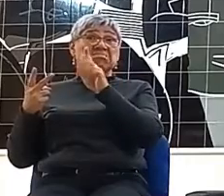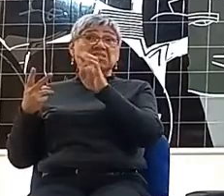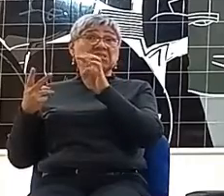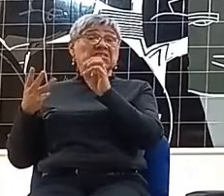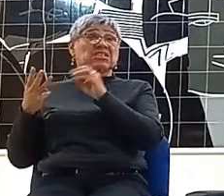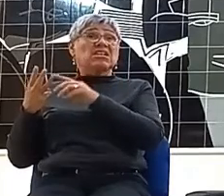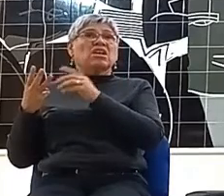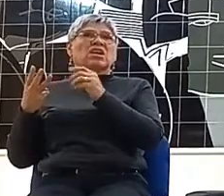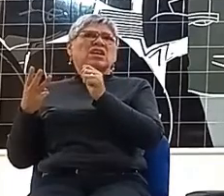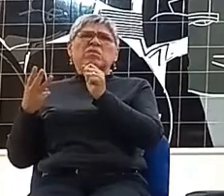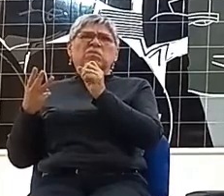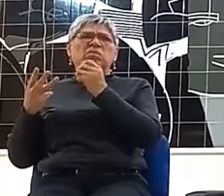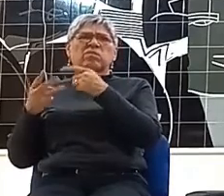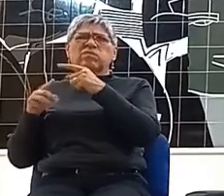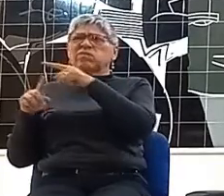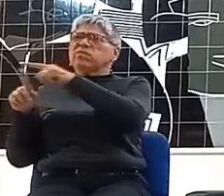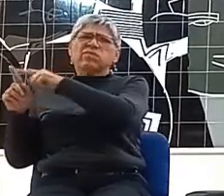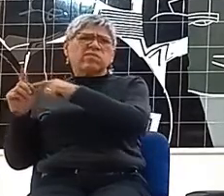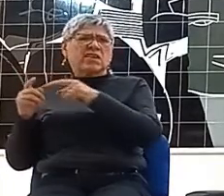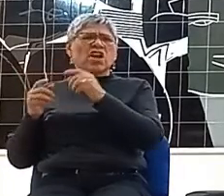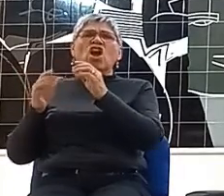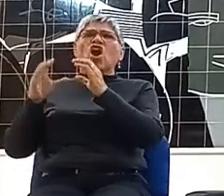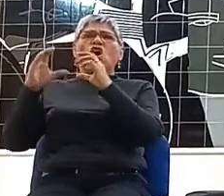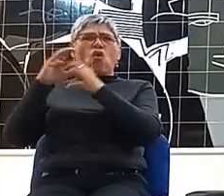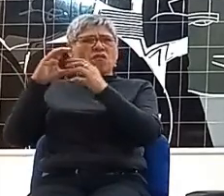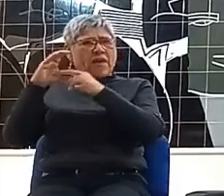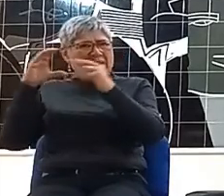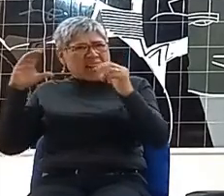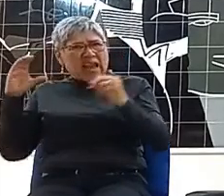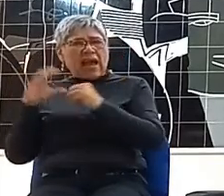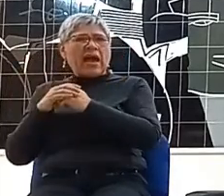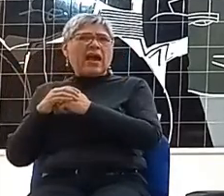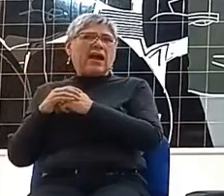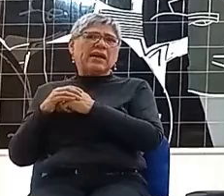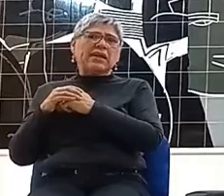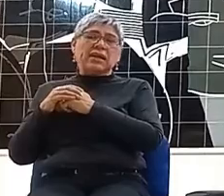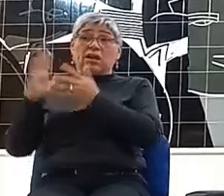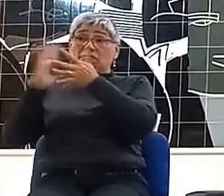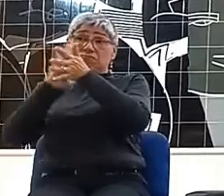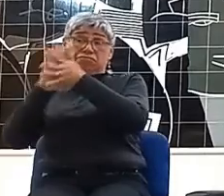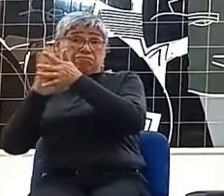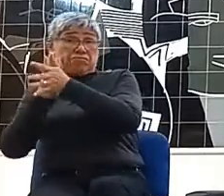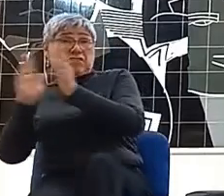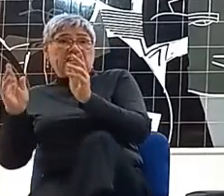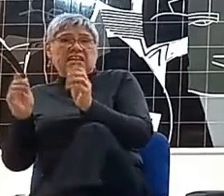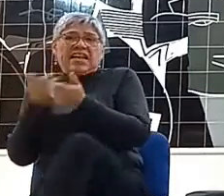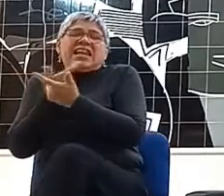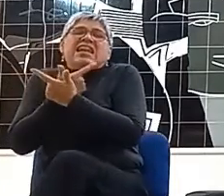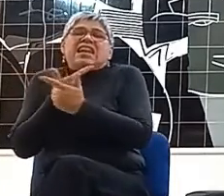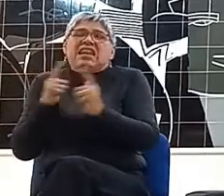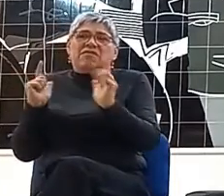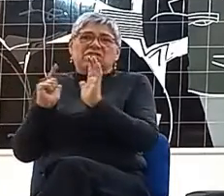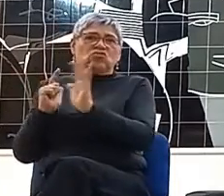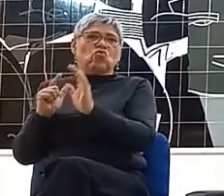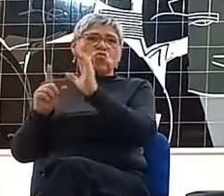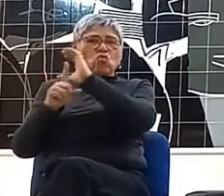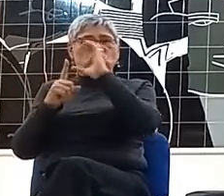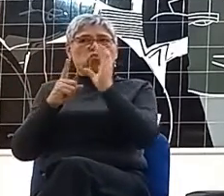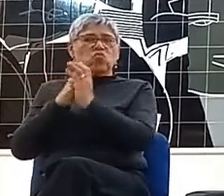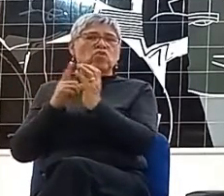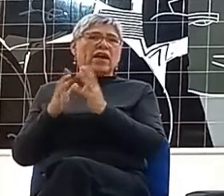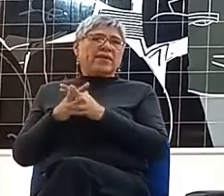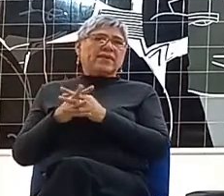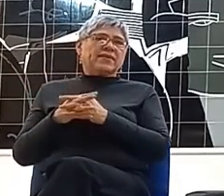mundo, el cine con familiar como productor, como generador de divulgación